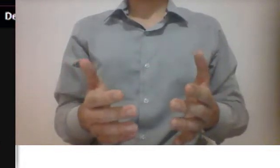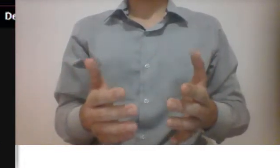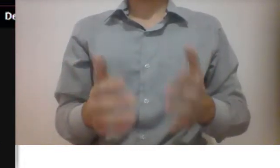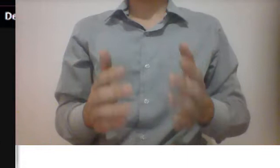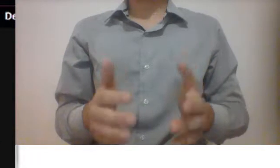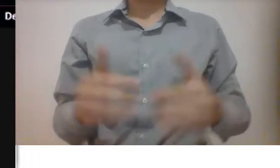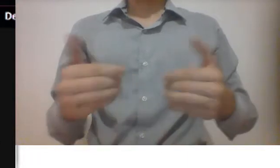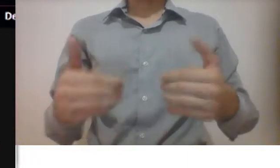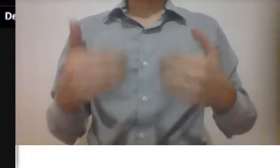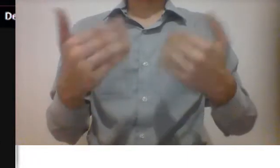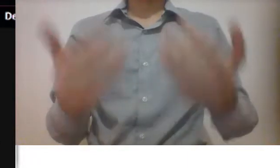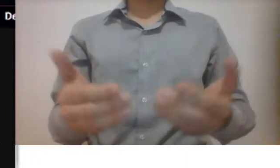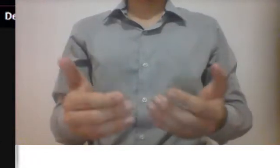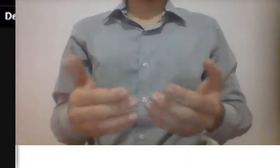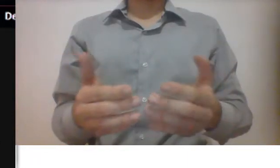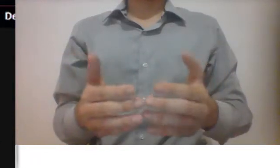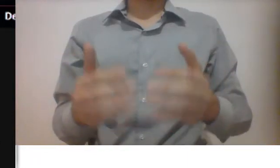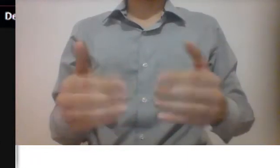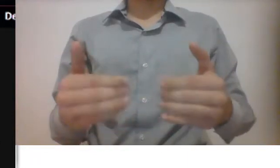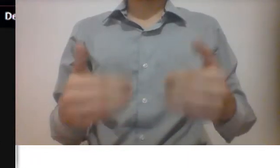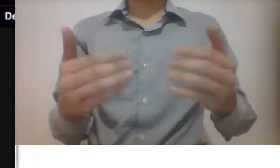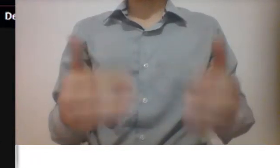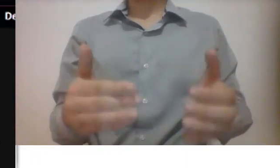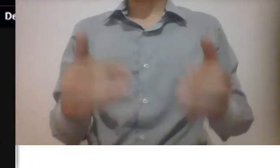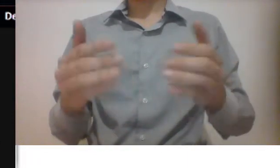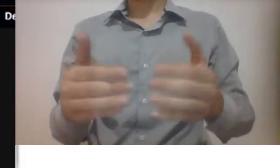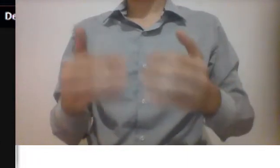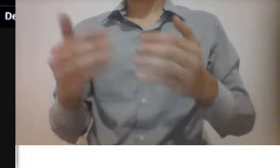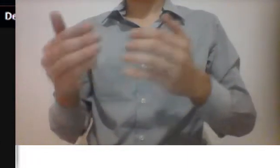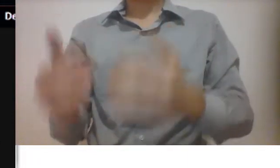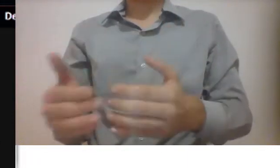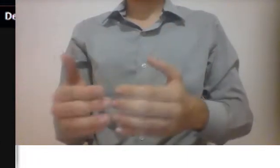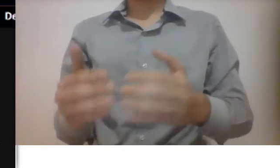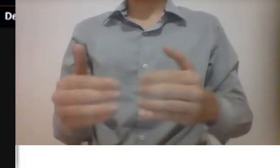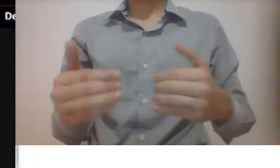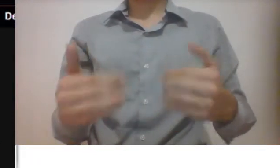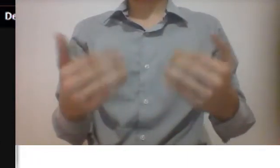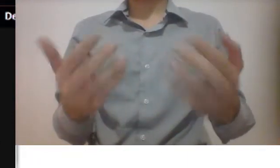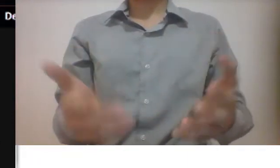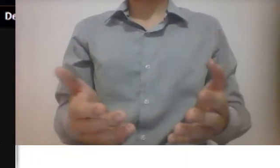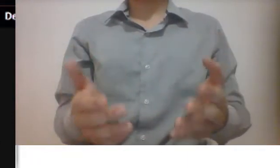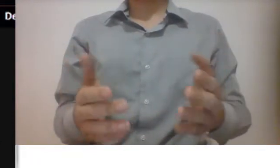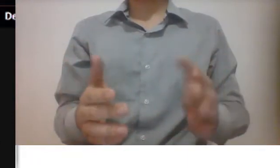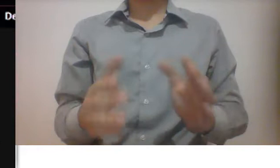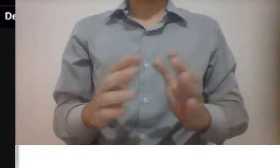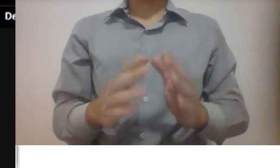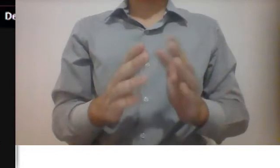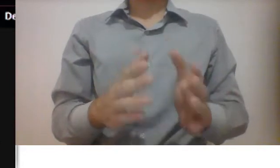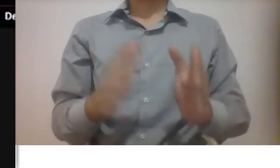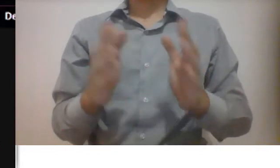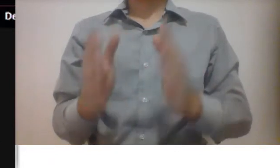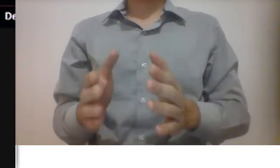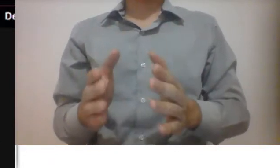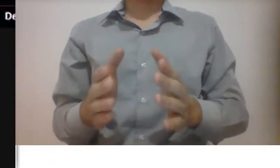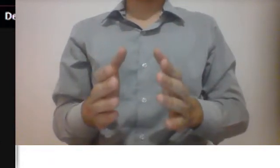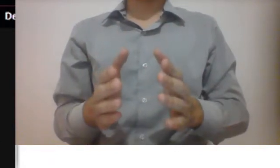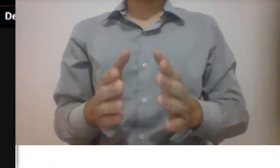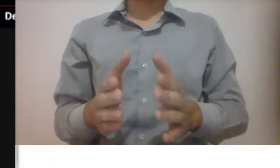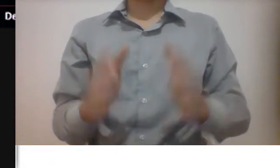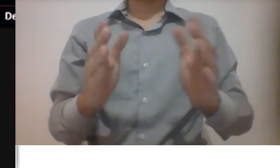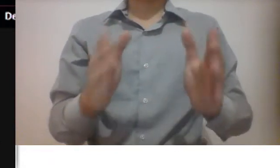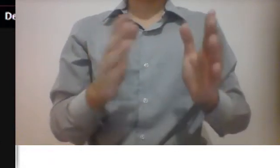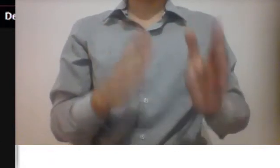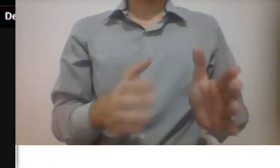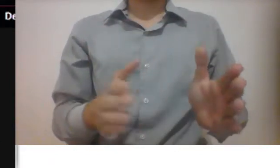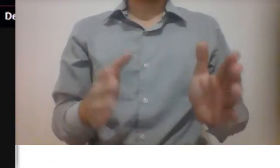se menciona eso? Al hacer una investigación por parte de la Secretaría de Hacienda y Crédito Público, lo que se terminó detectando es que el patrimonio que